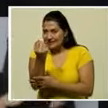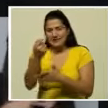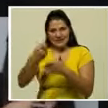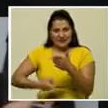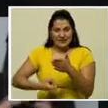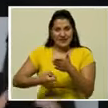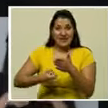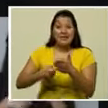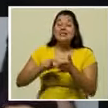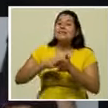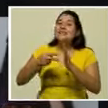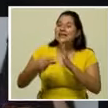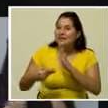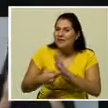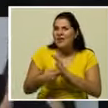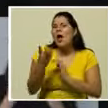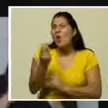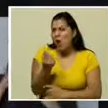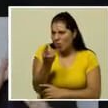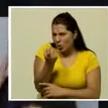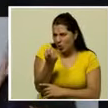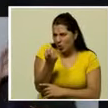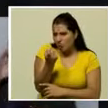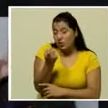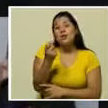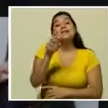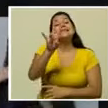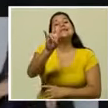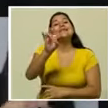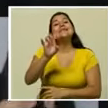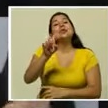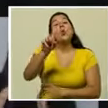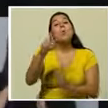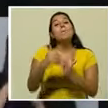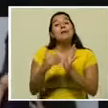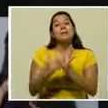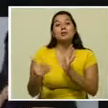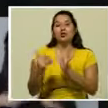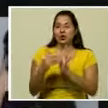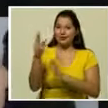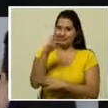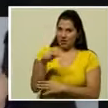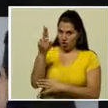faltante adicional de más de 701.000 millones de colones.